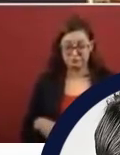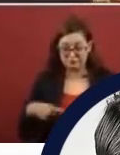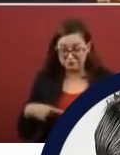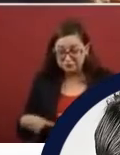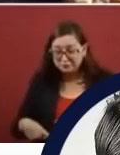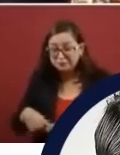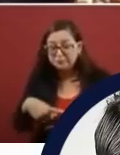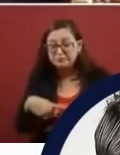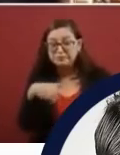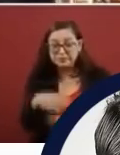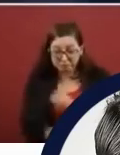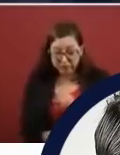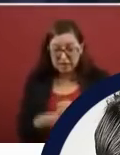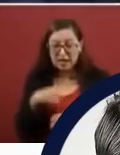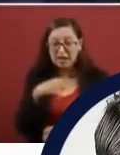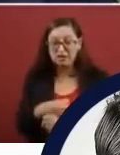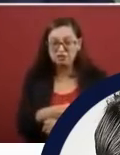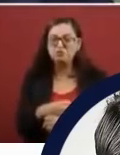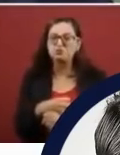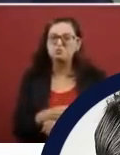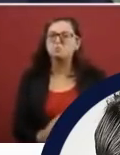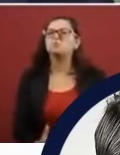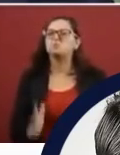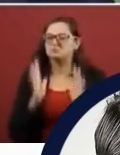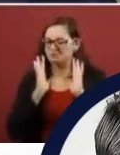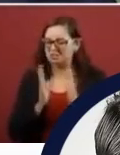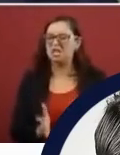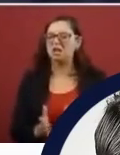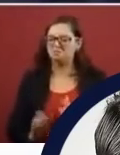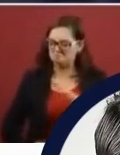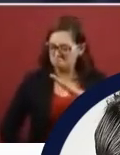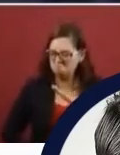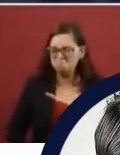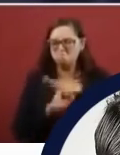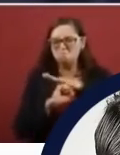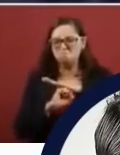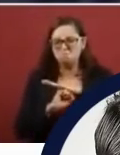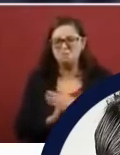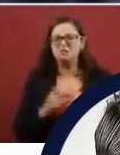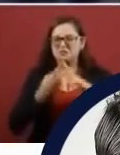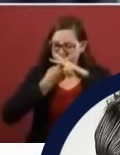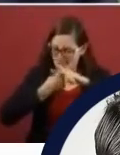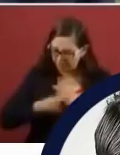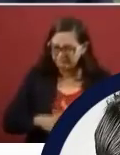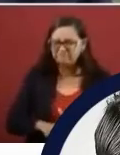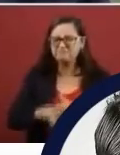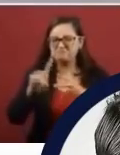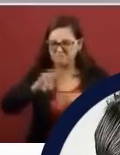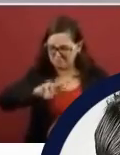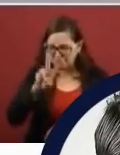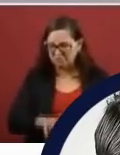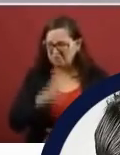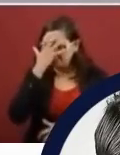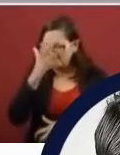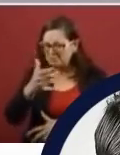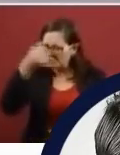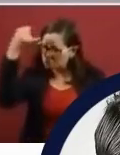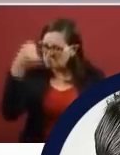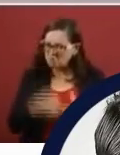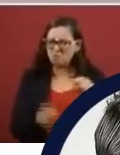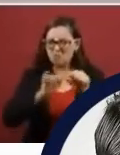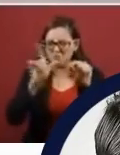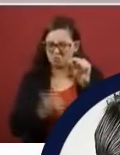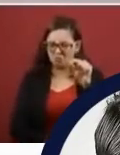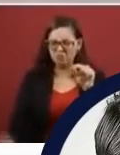campaña cultural, pongámoslo en estos términos, una campaña cultural por cambiar la narrativa y las coordenadas de lo que consideramos valioso para poder hacer